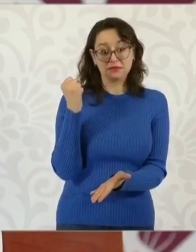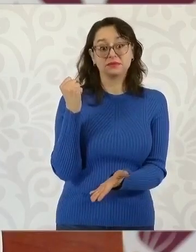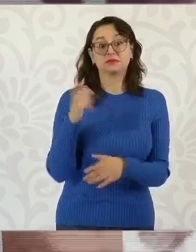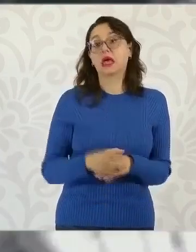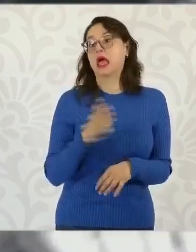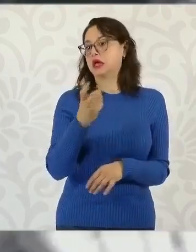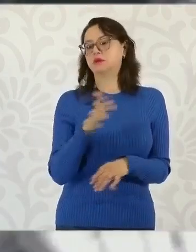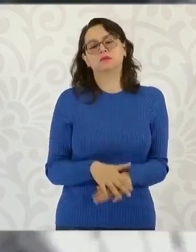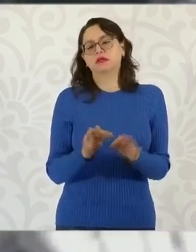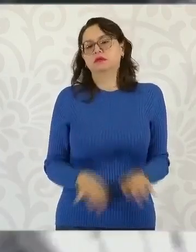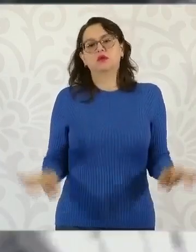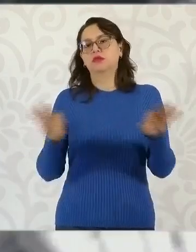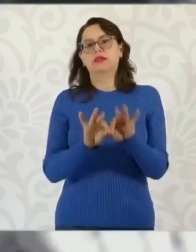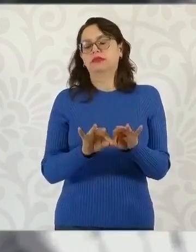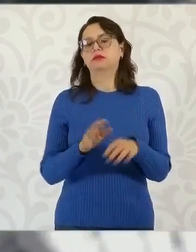quizás es el más importante.